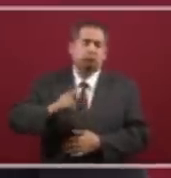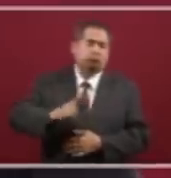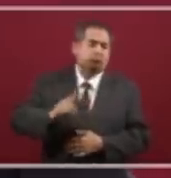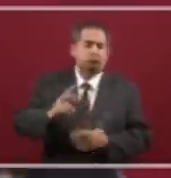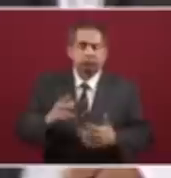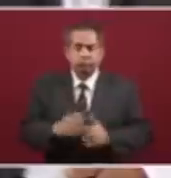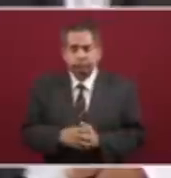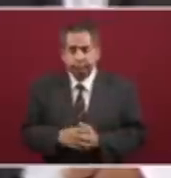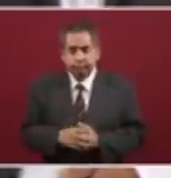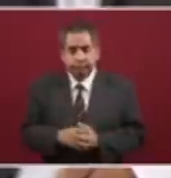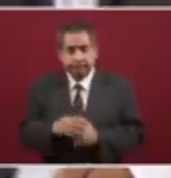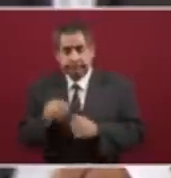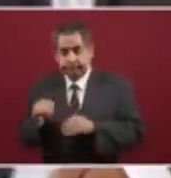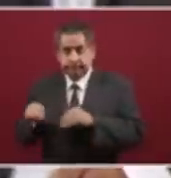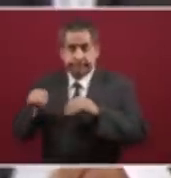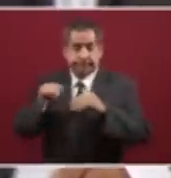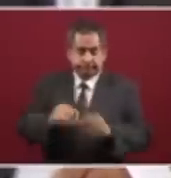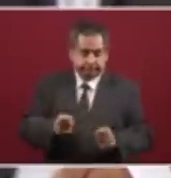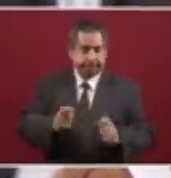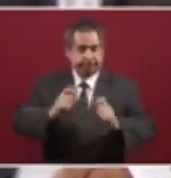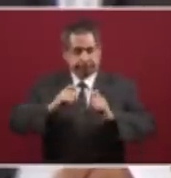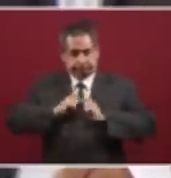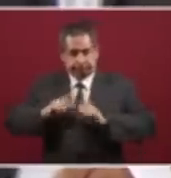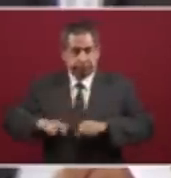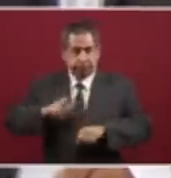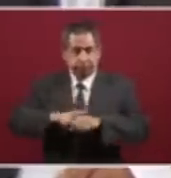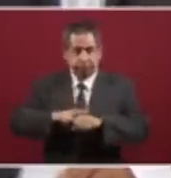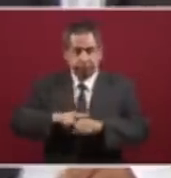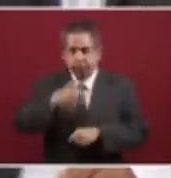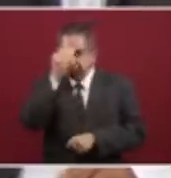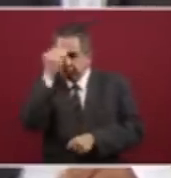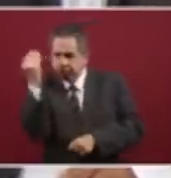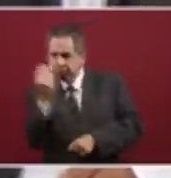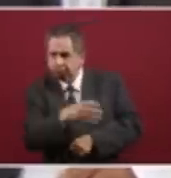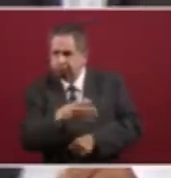llegaron al gobierno y se olvidaron